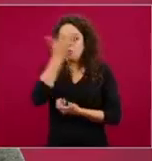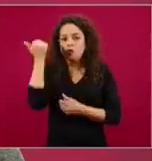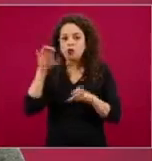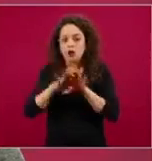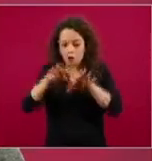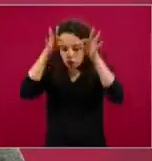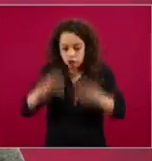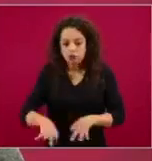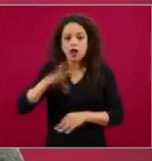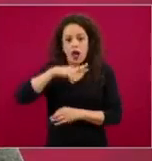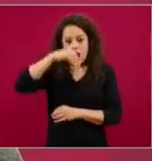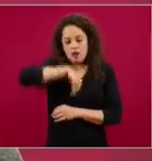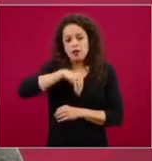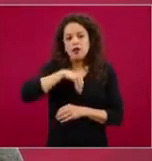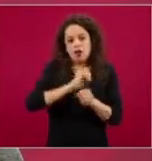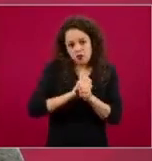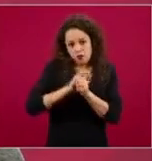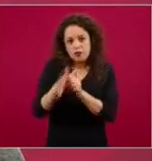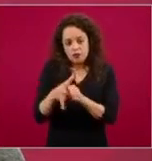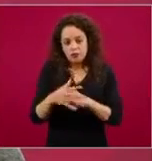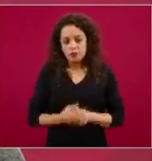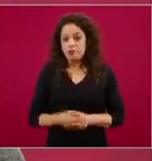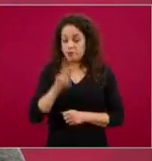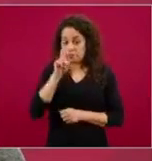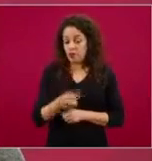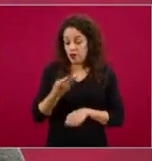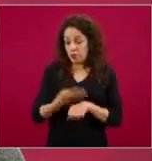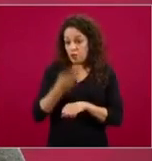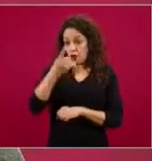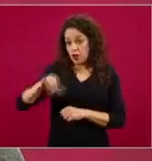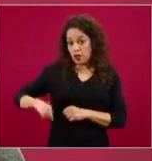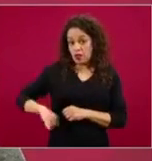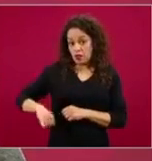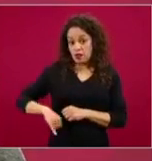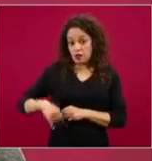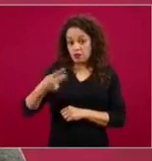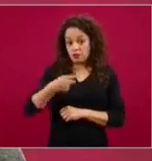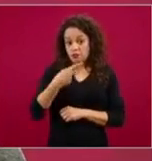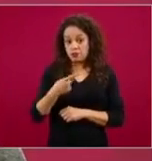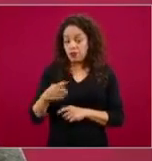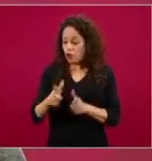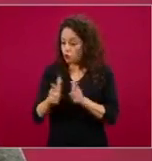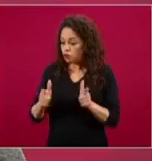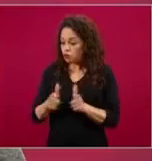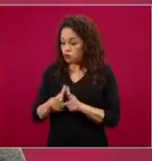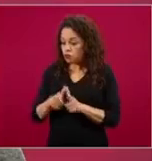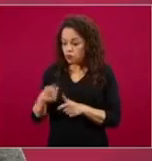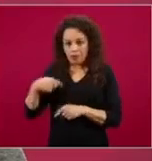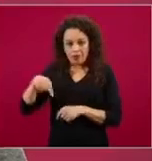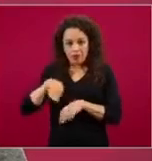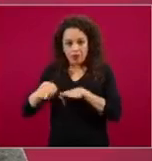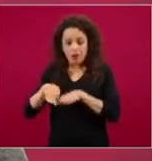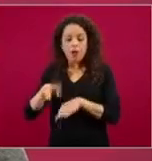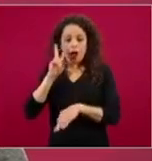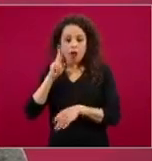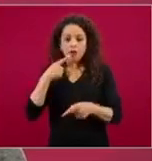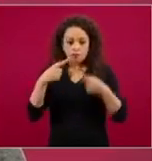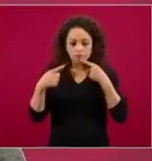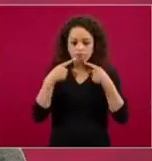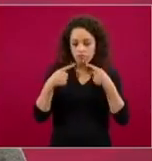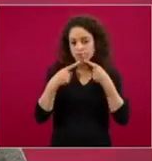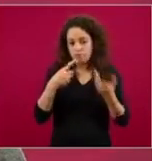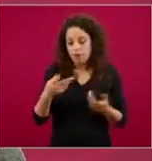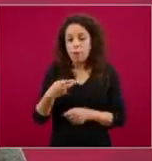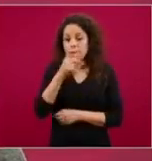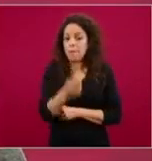elemento interesante y lo vamos a discutir en nuestro grupo de trabajo. En principio, para la población, y para